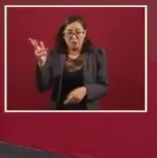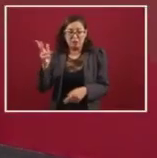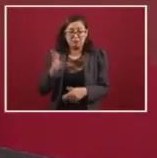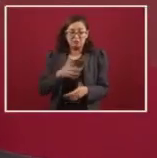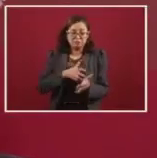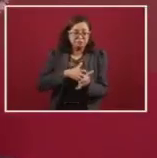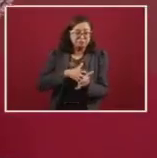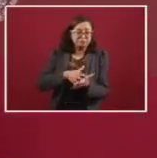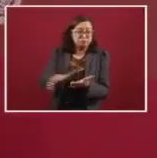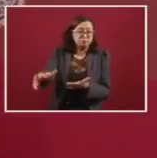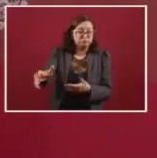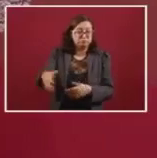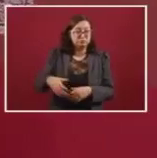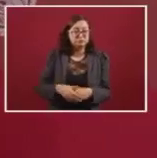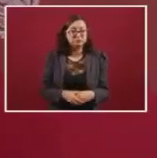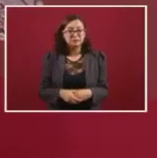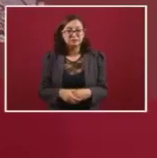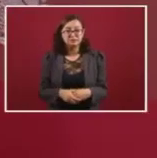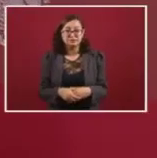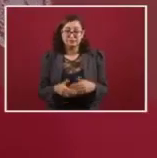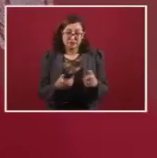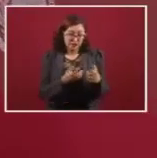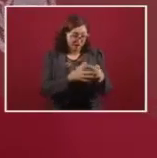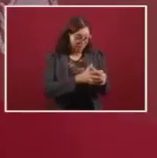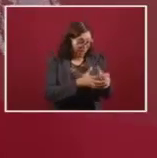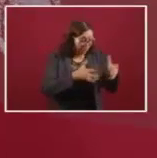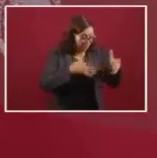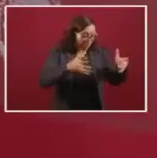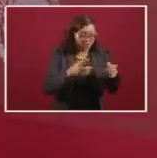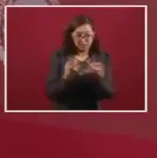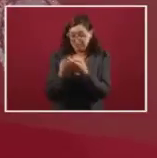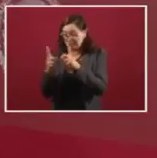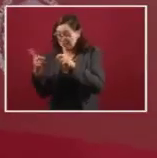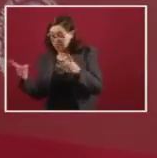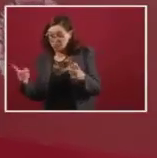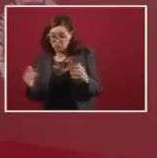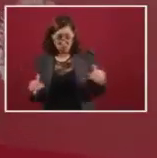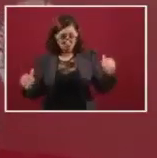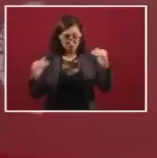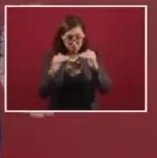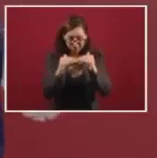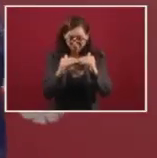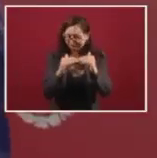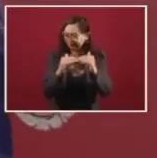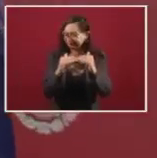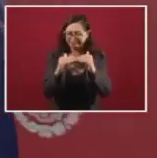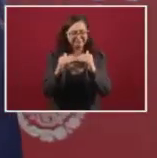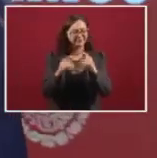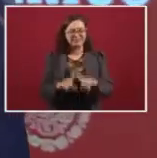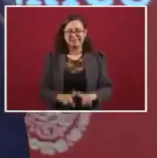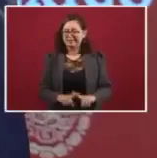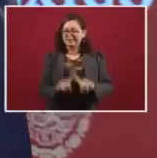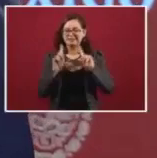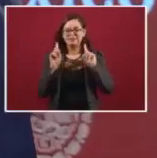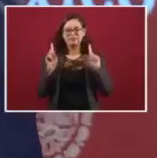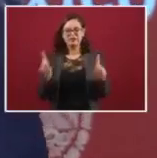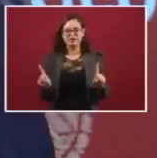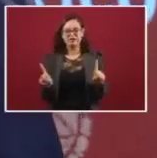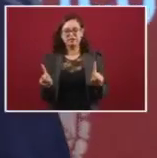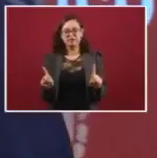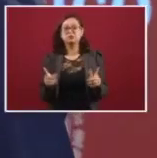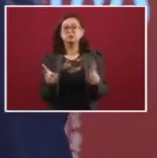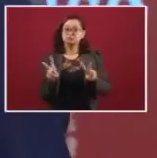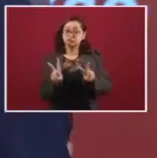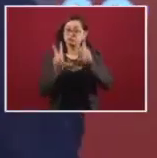no es lo mismo crecimiento que desarrollo, pero eso es una discusión